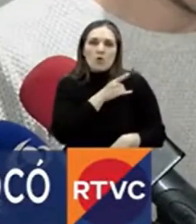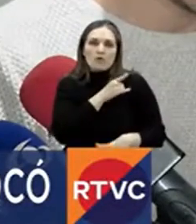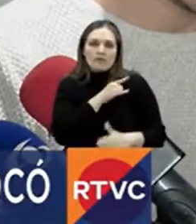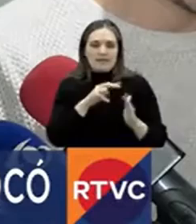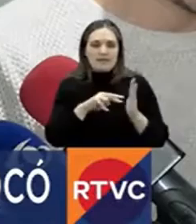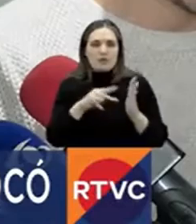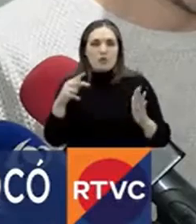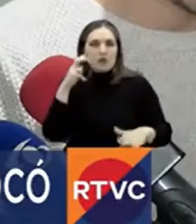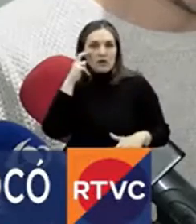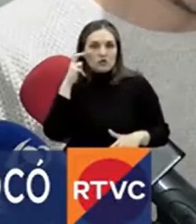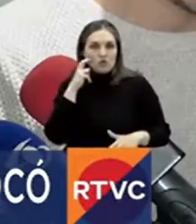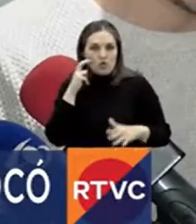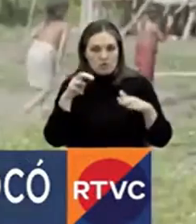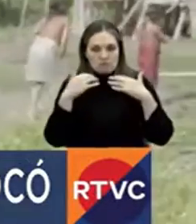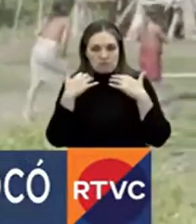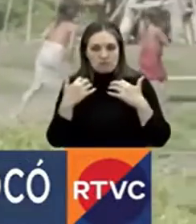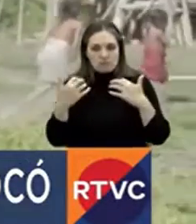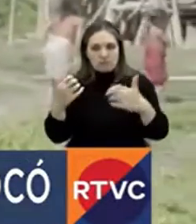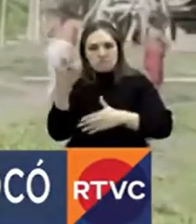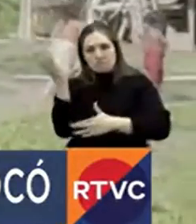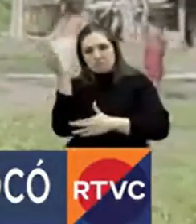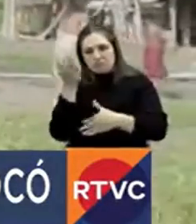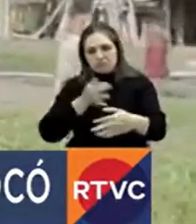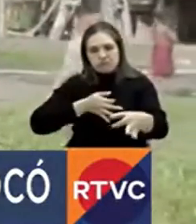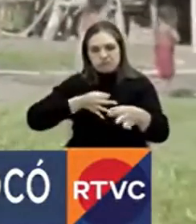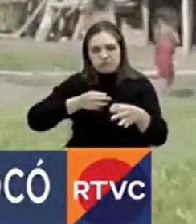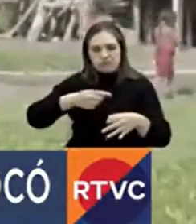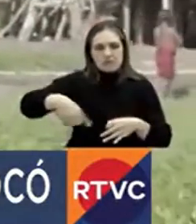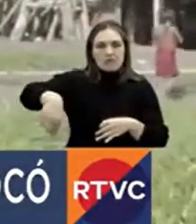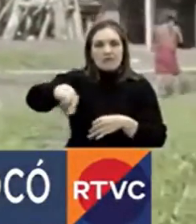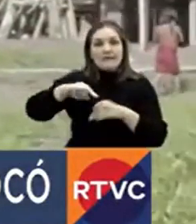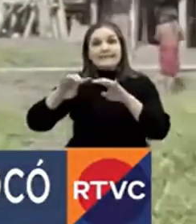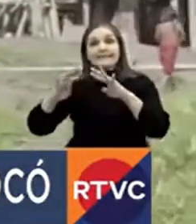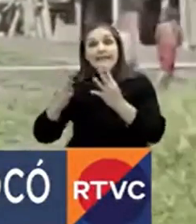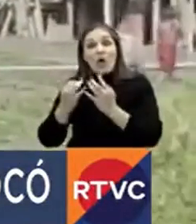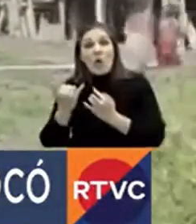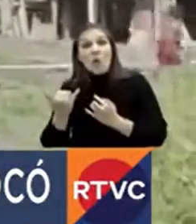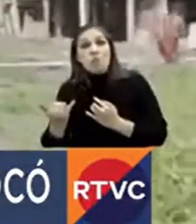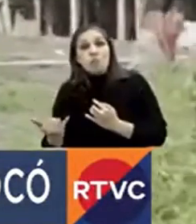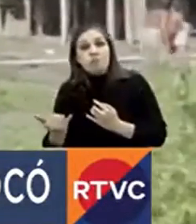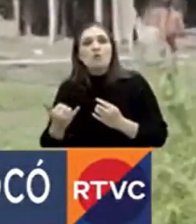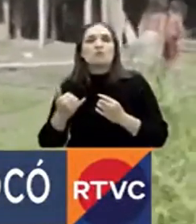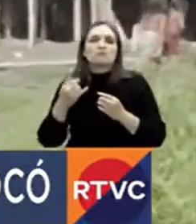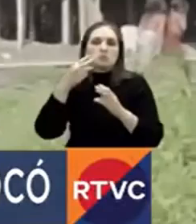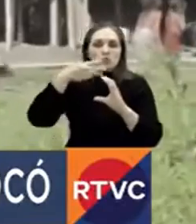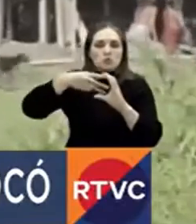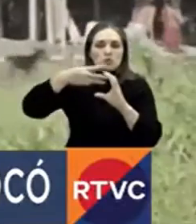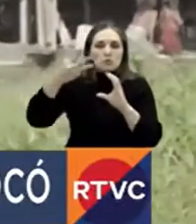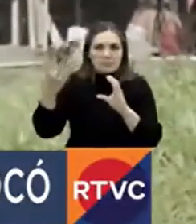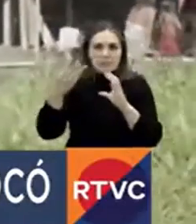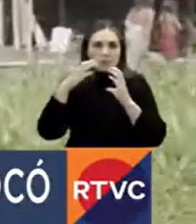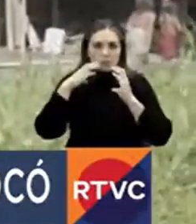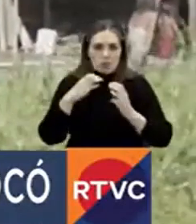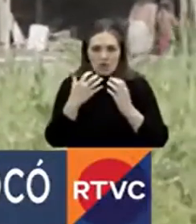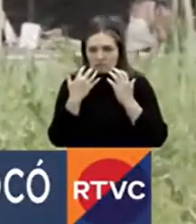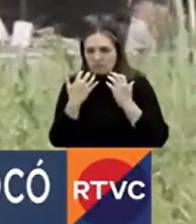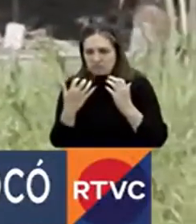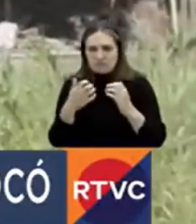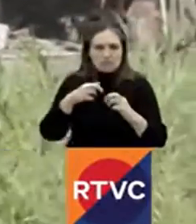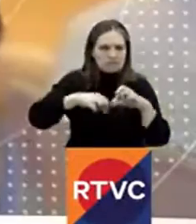pues ha contado con la participación de senadores, la Superintendencia de Salud, ciudadanos y también expertos.